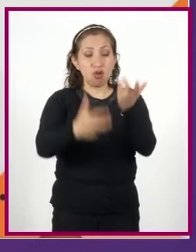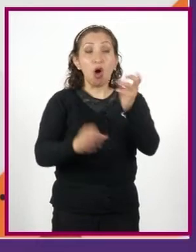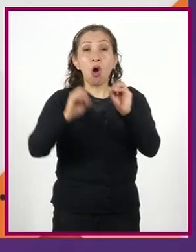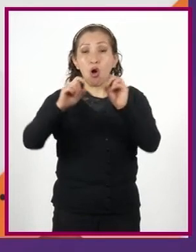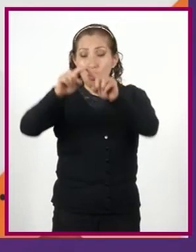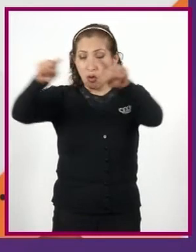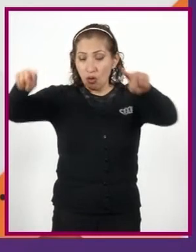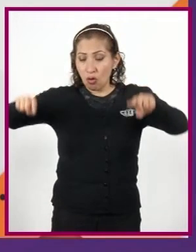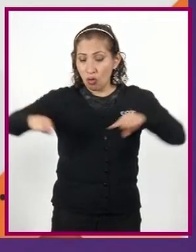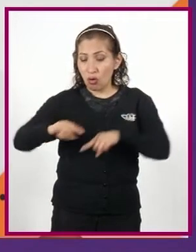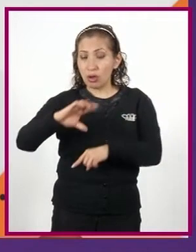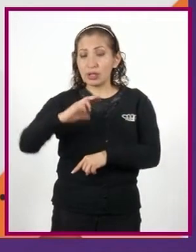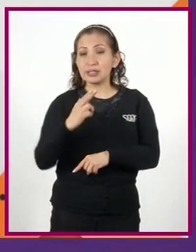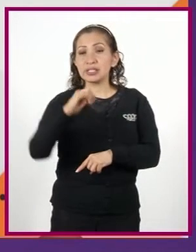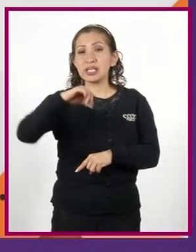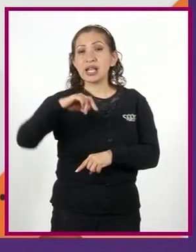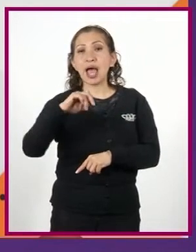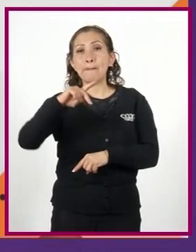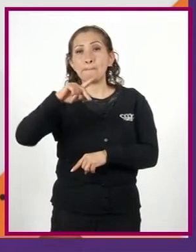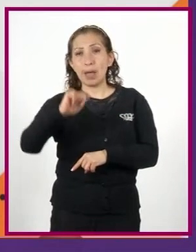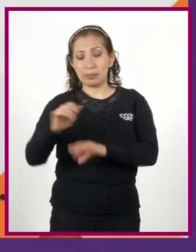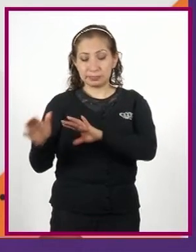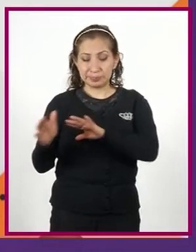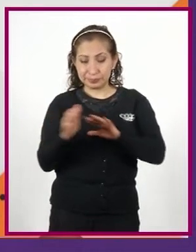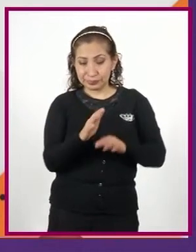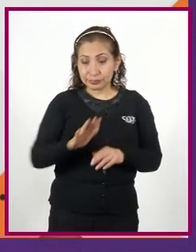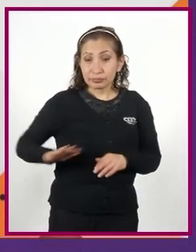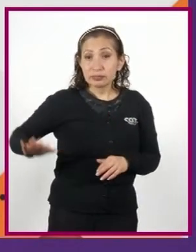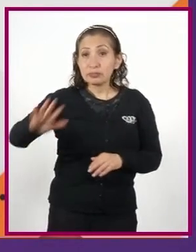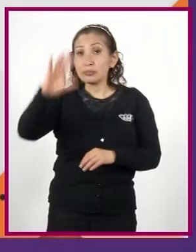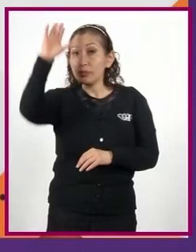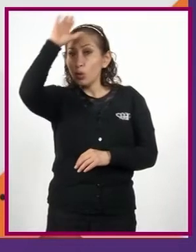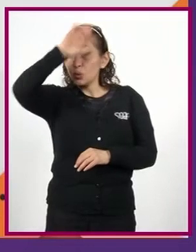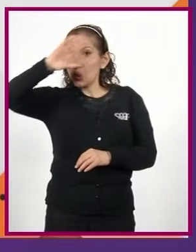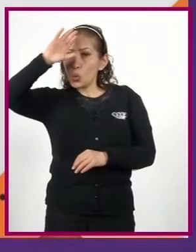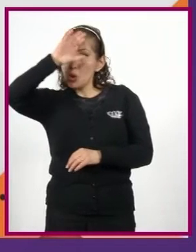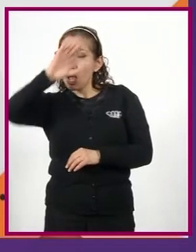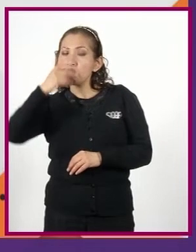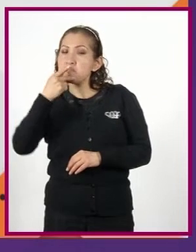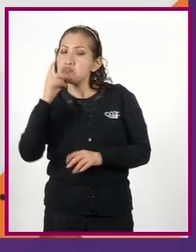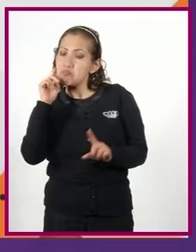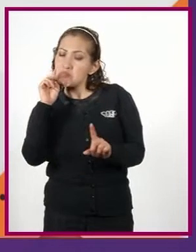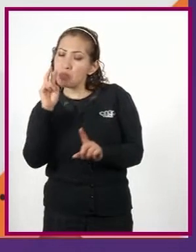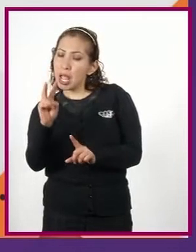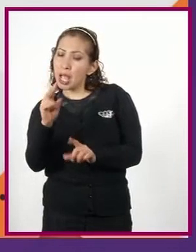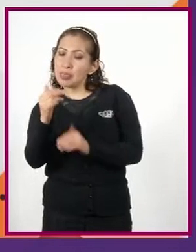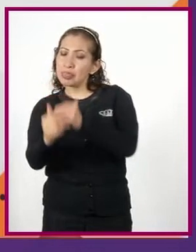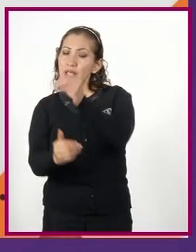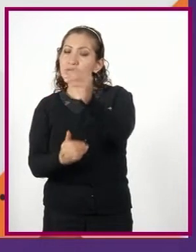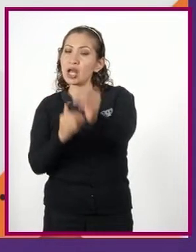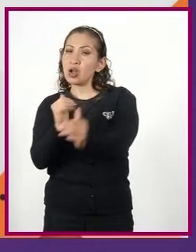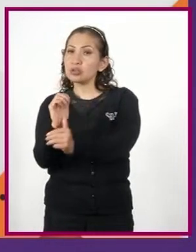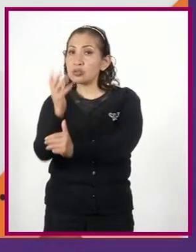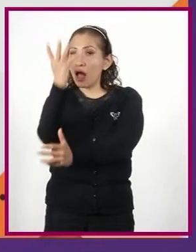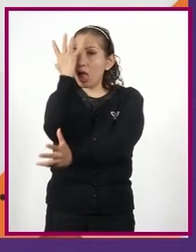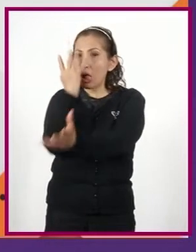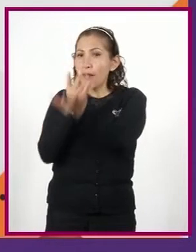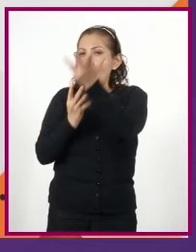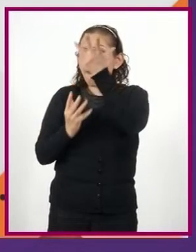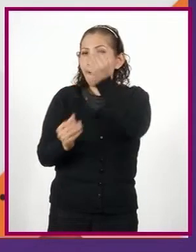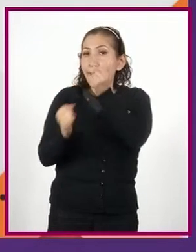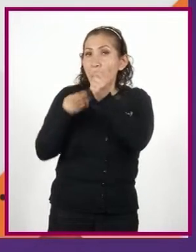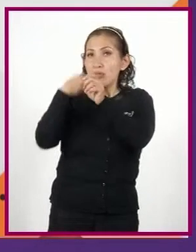chinampa. Para concluir, en el ámbito cultural, consideren el desarrollo de conocimientos